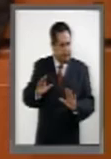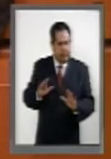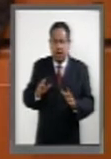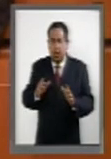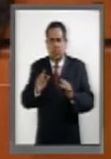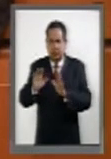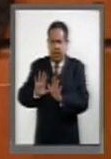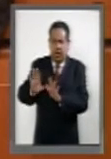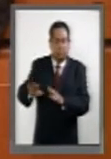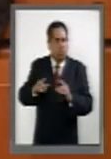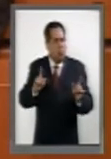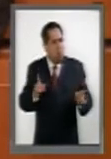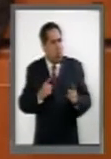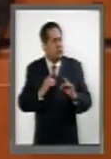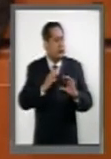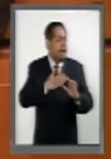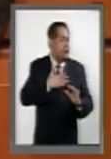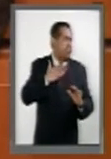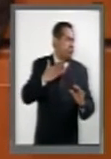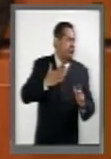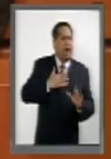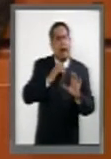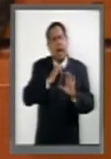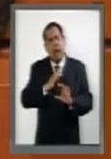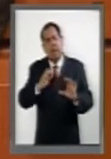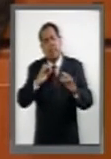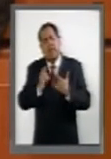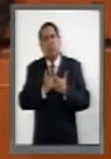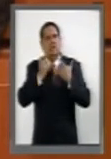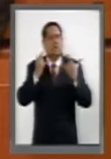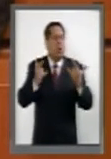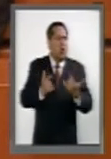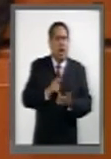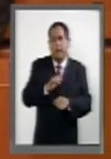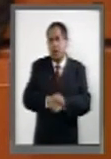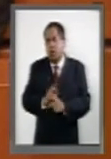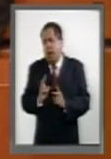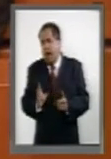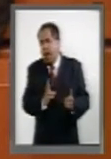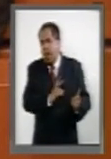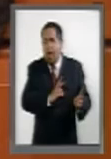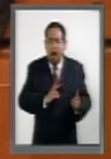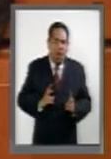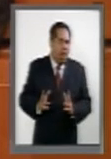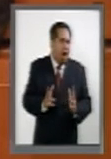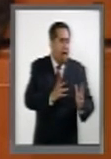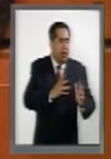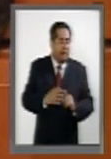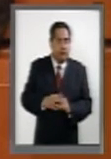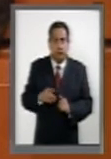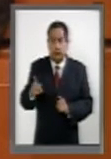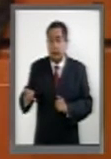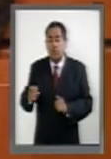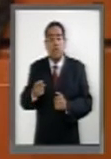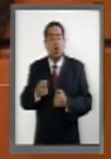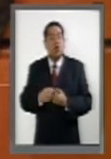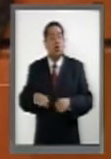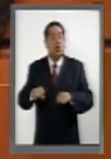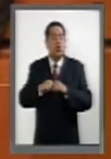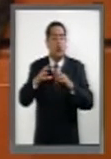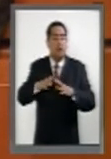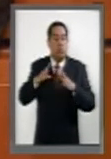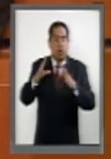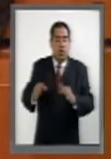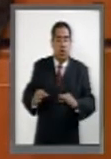música, canciones y anécdotas con sus grandes amigos. Socio fundador de la Asociación de